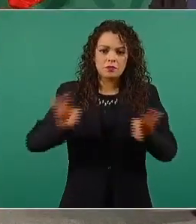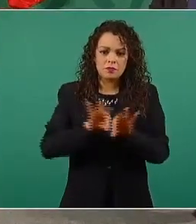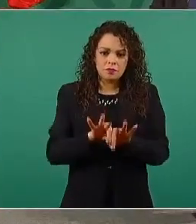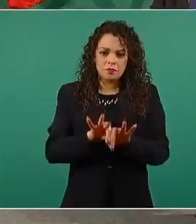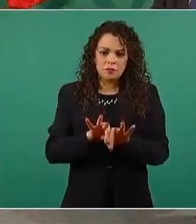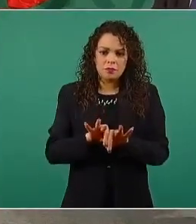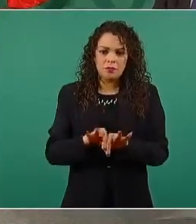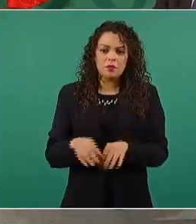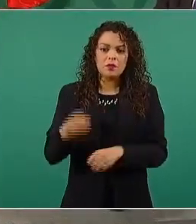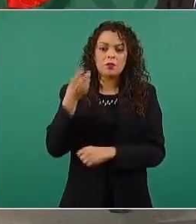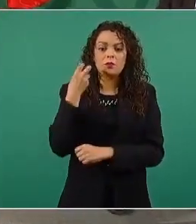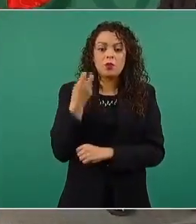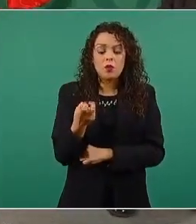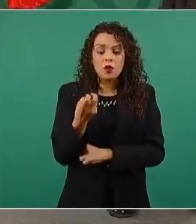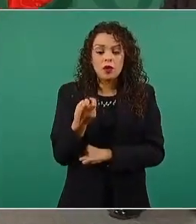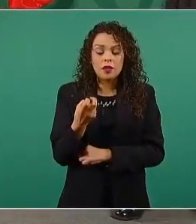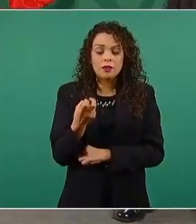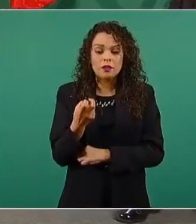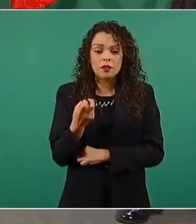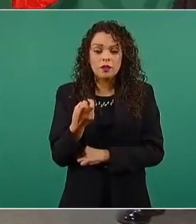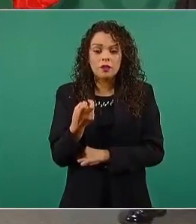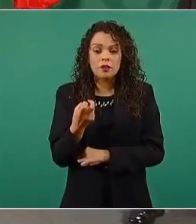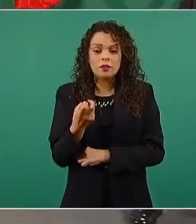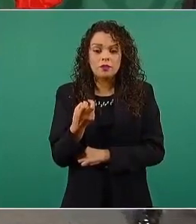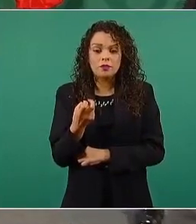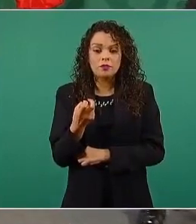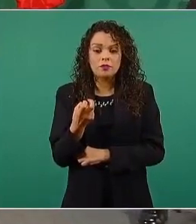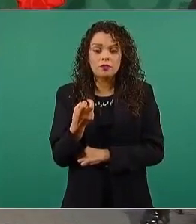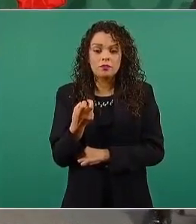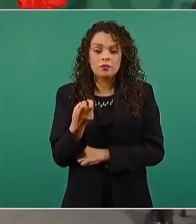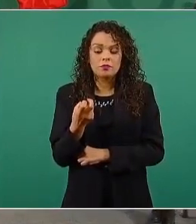y por eso inversiones